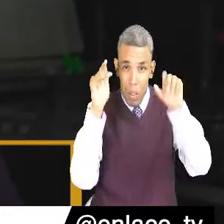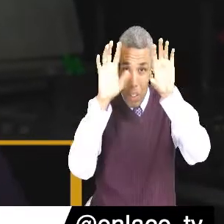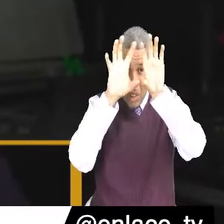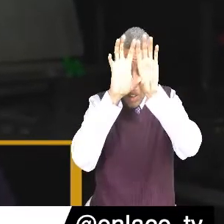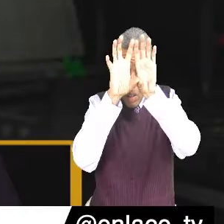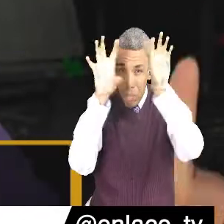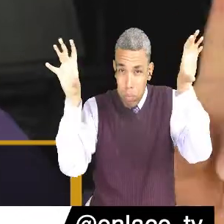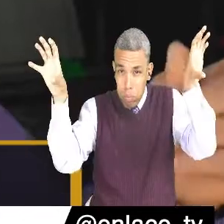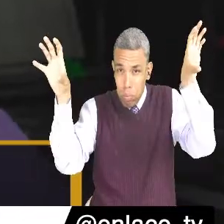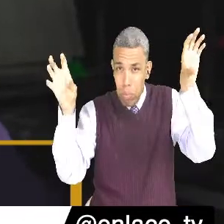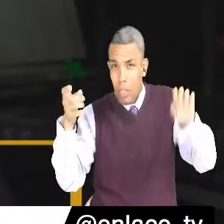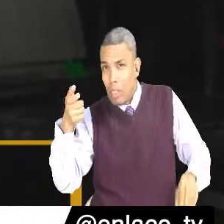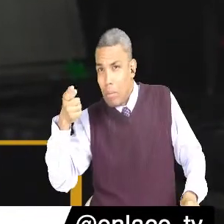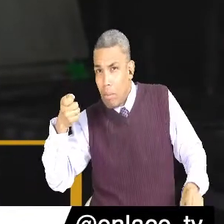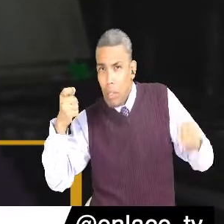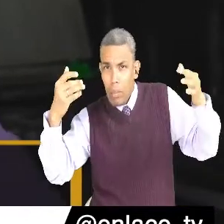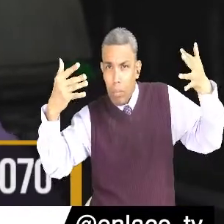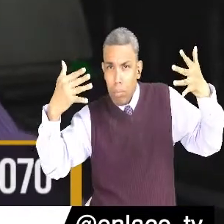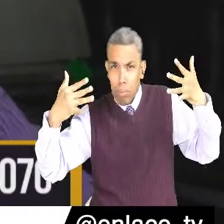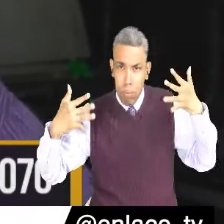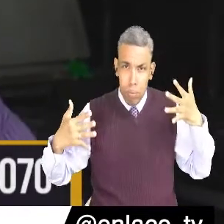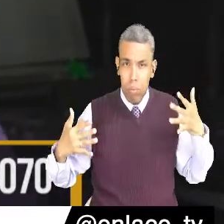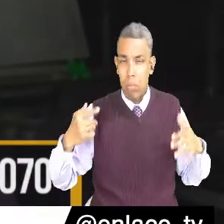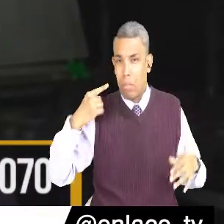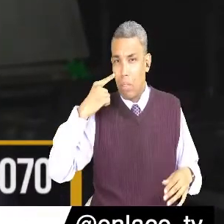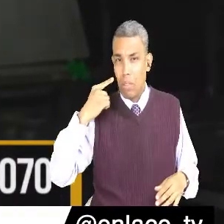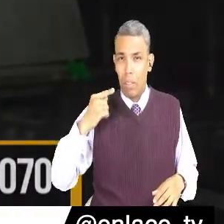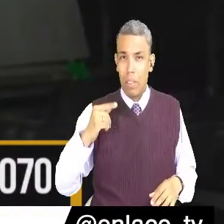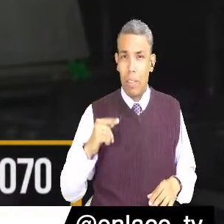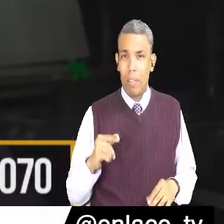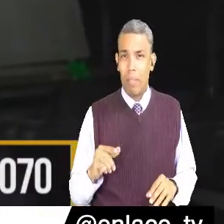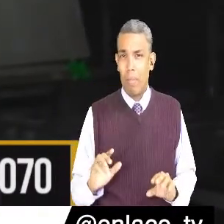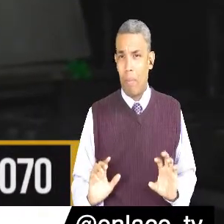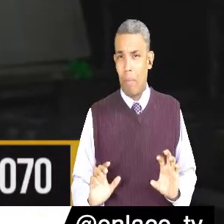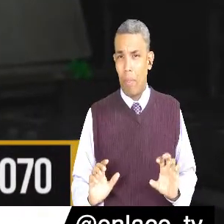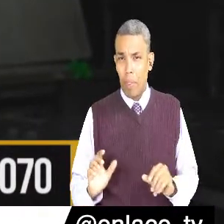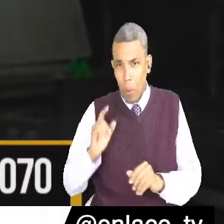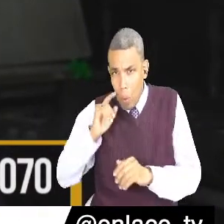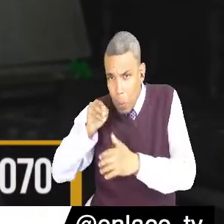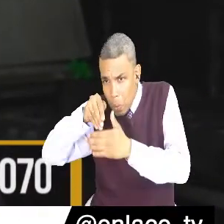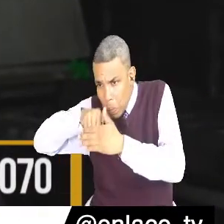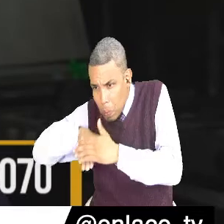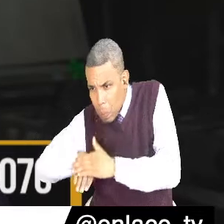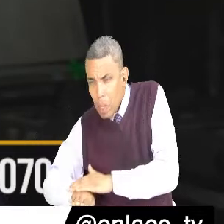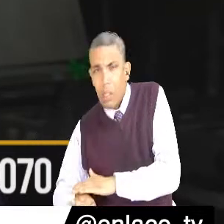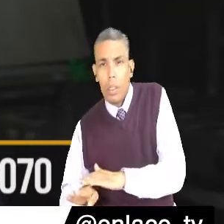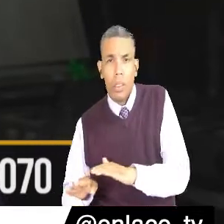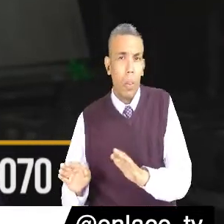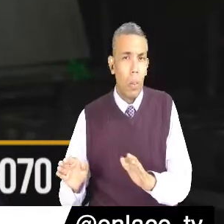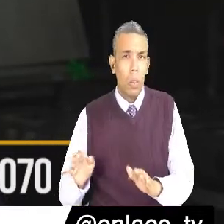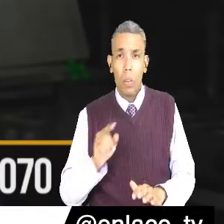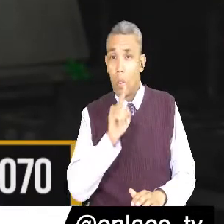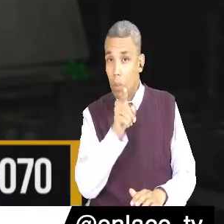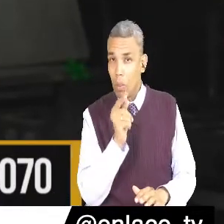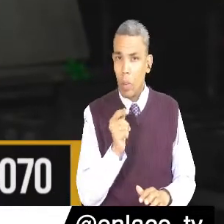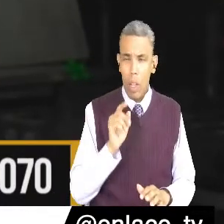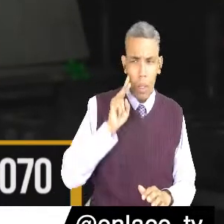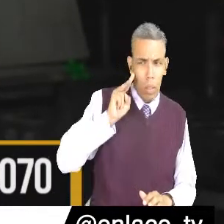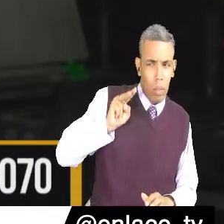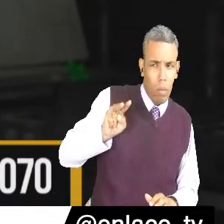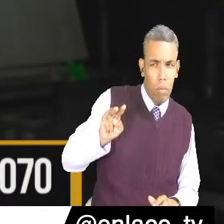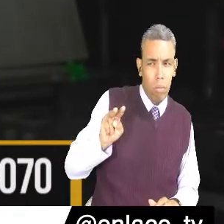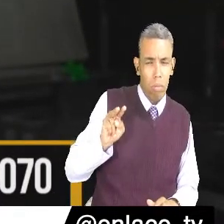observa que están moviéndolos, los están guardando, los están transportando, avísenos que hay una buena recompensa, avísenle a